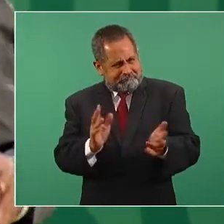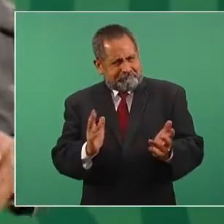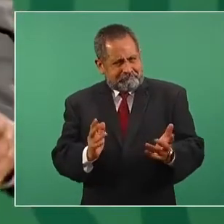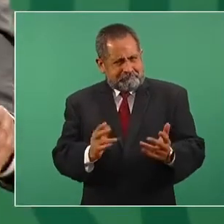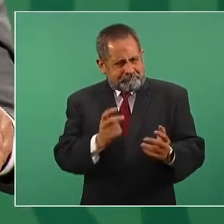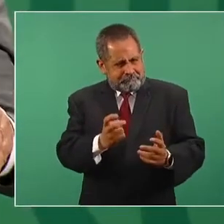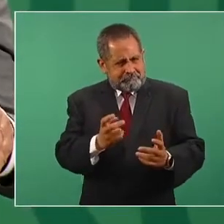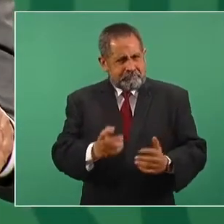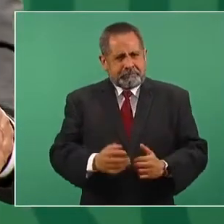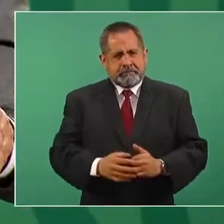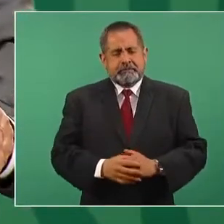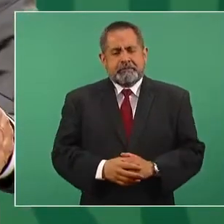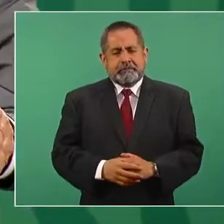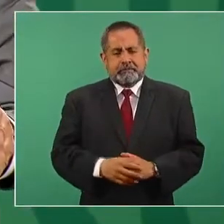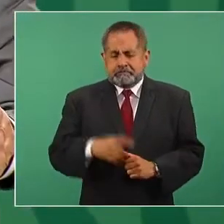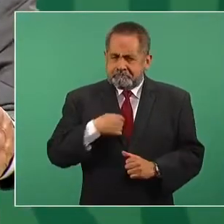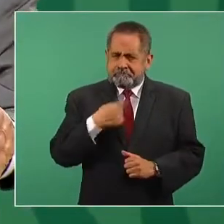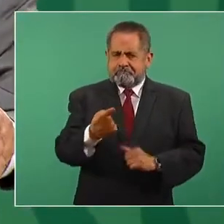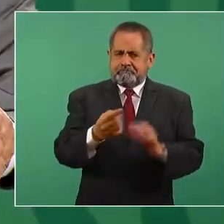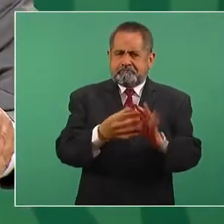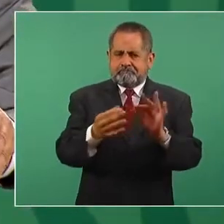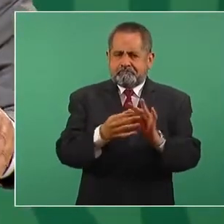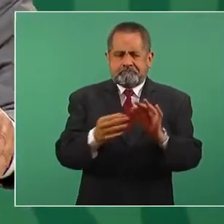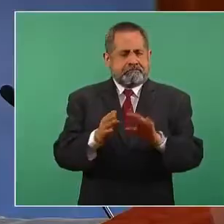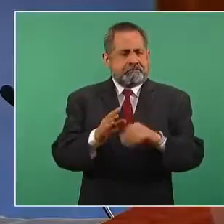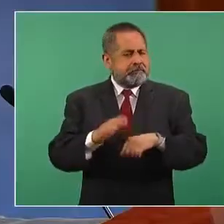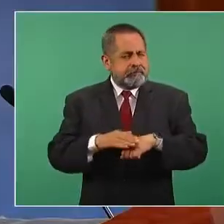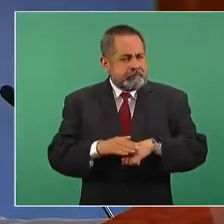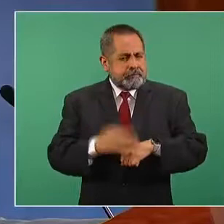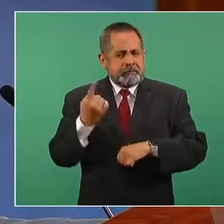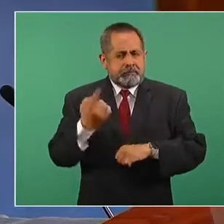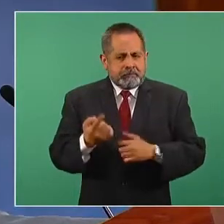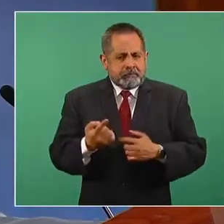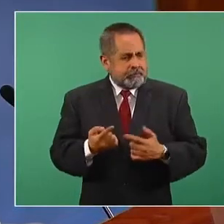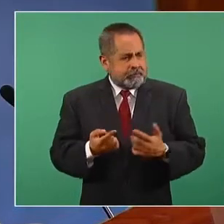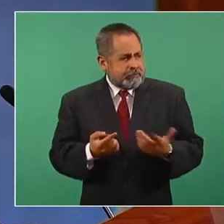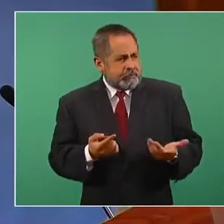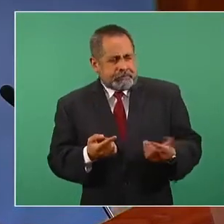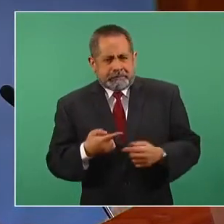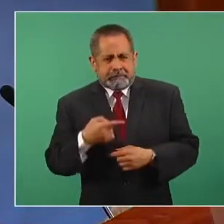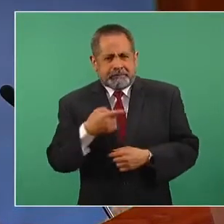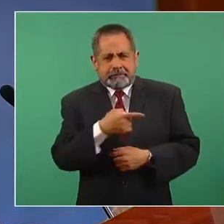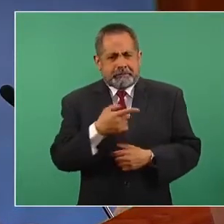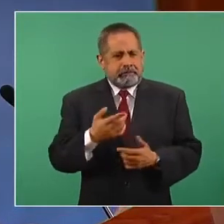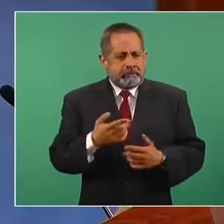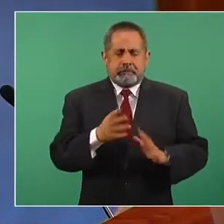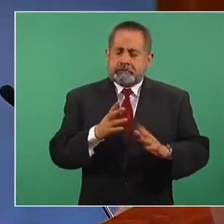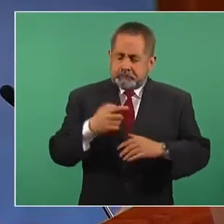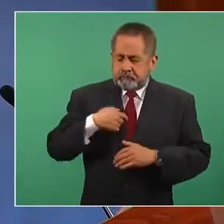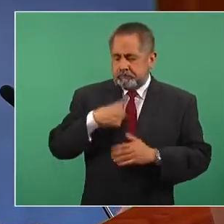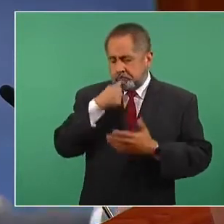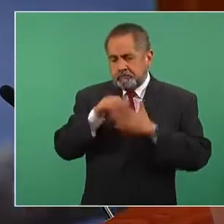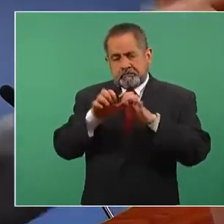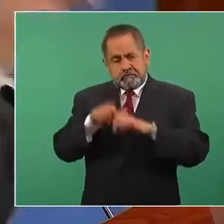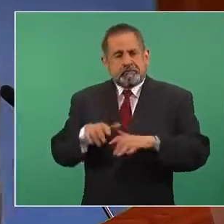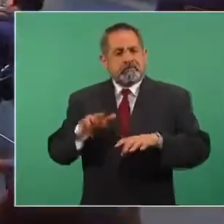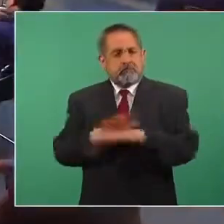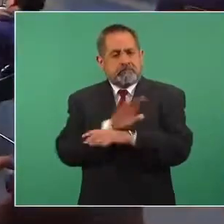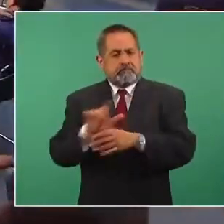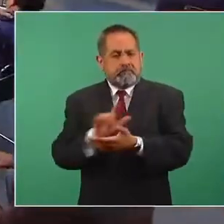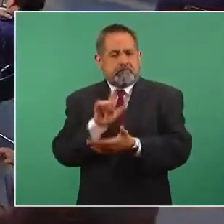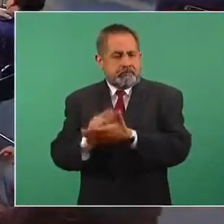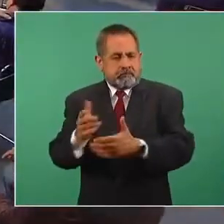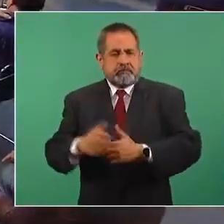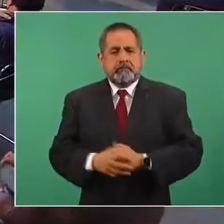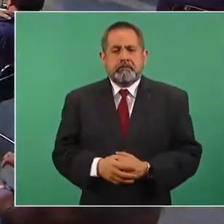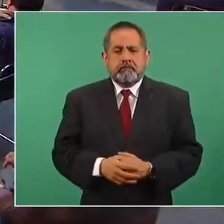Entonces, explicar por qué estamos llevando a cabo esta reforma. Adelante.